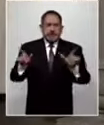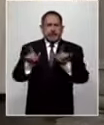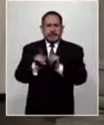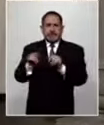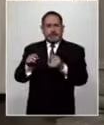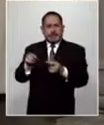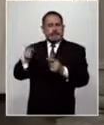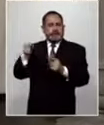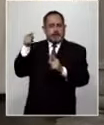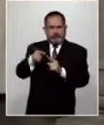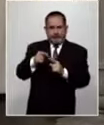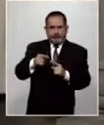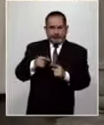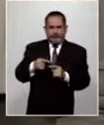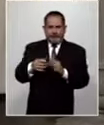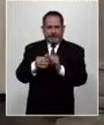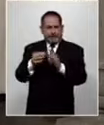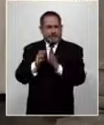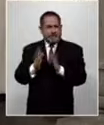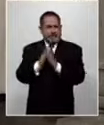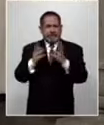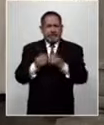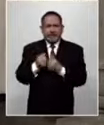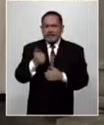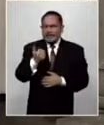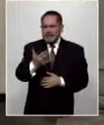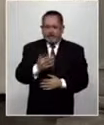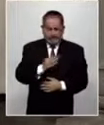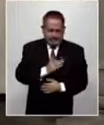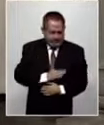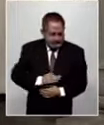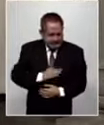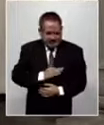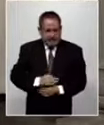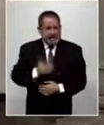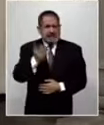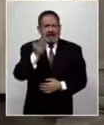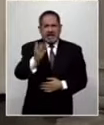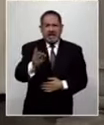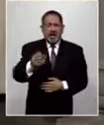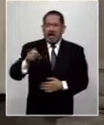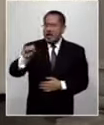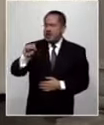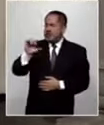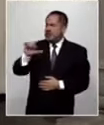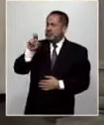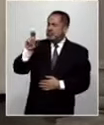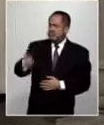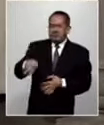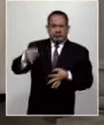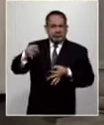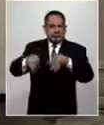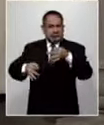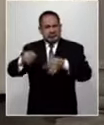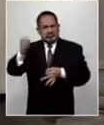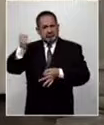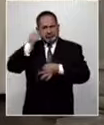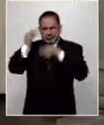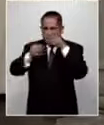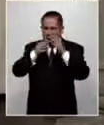concluyo mi breve intervención felicitando a la Corte, aprovechando el